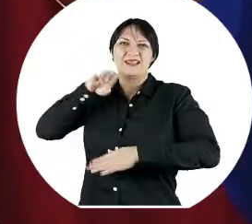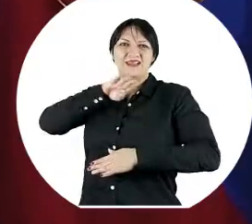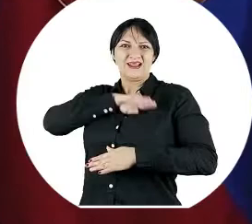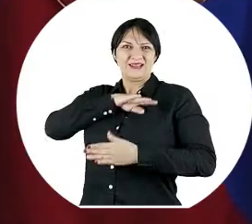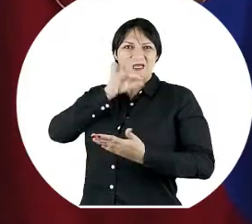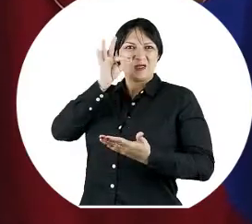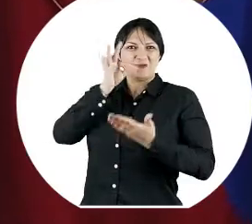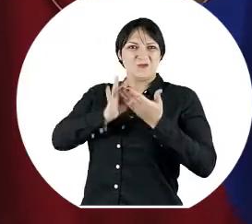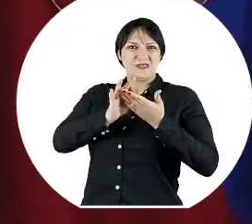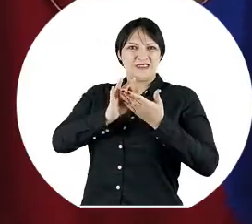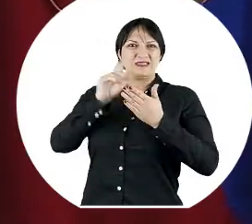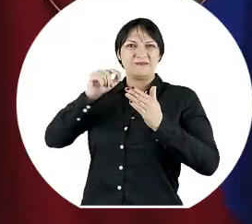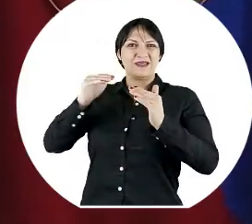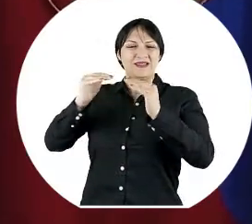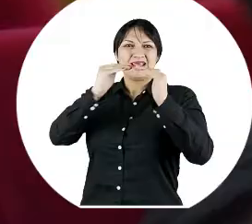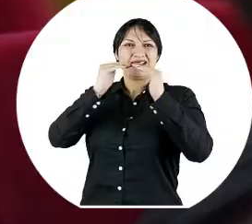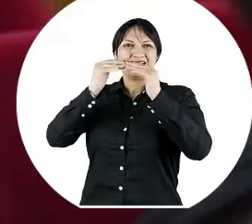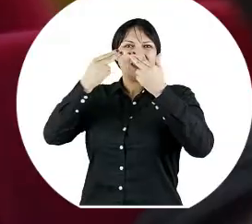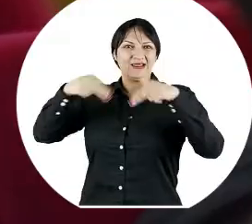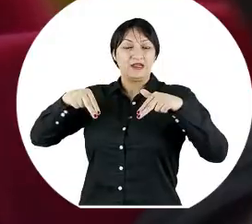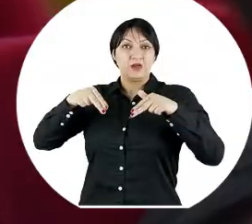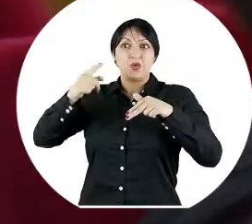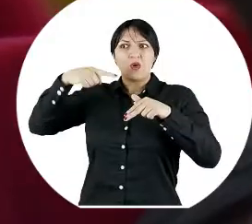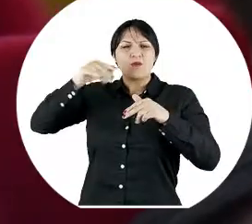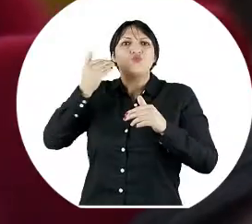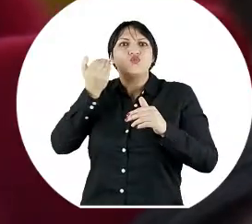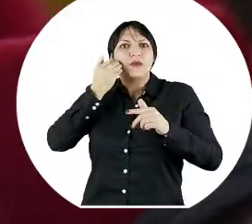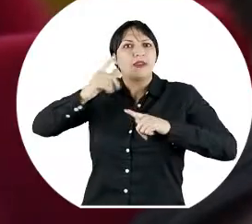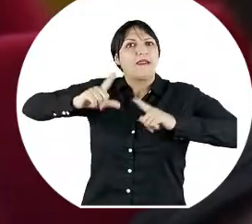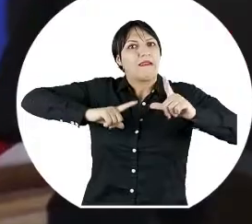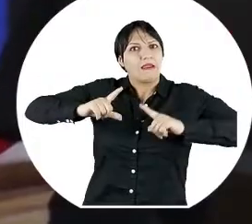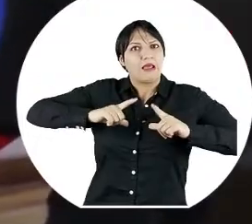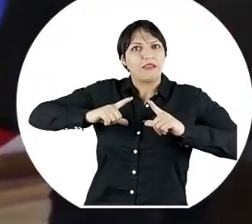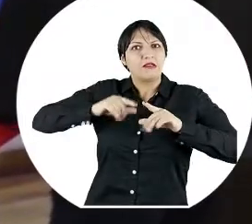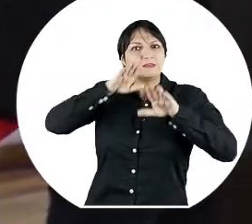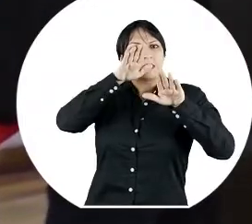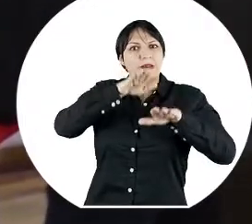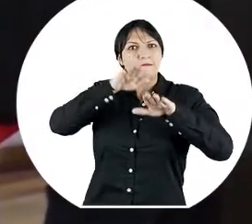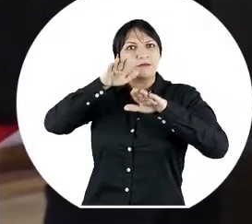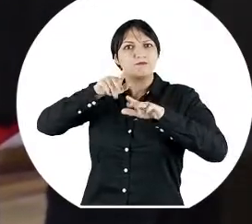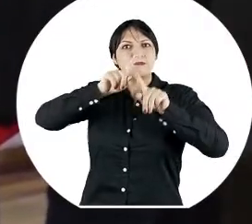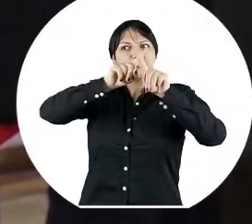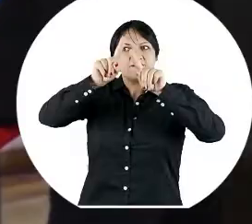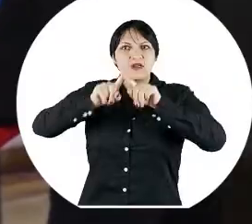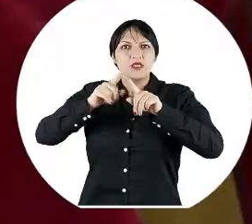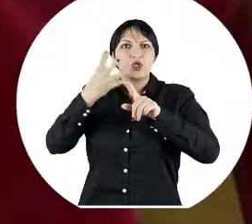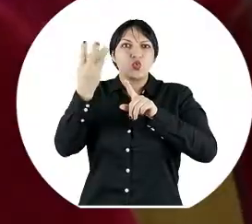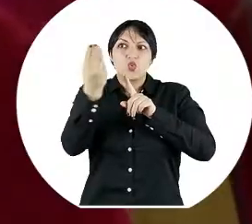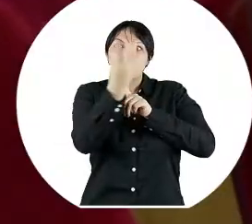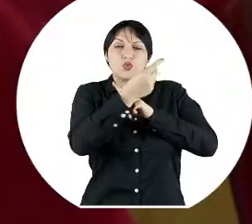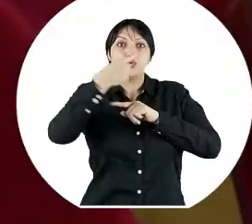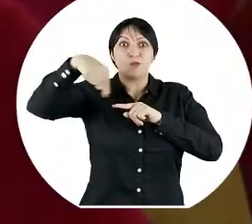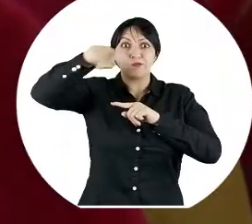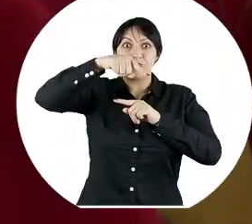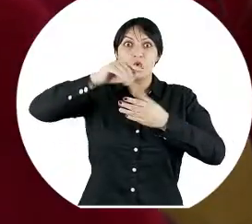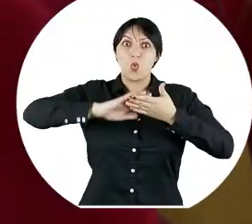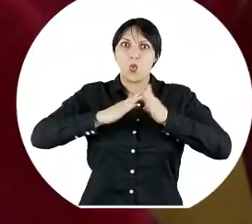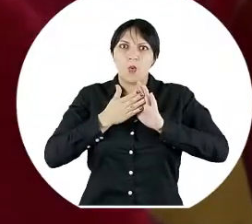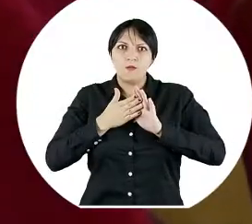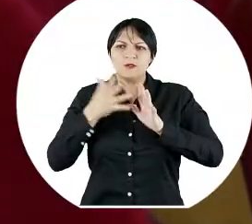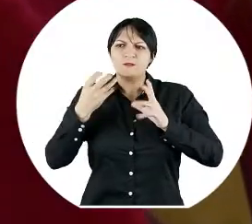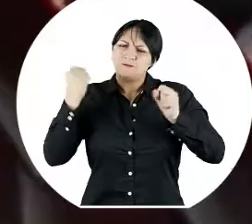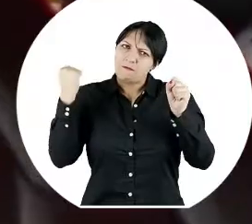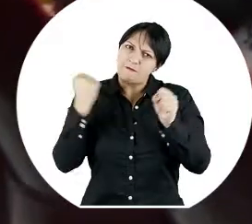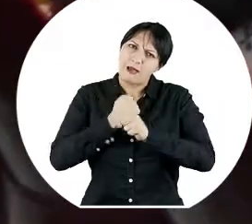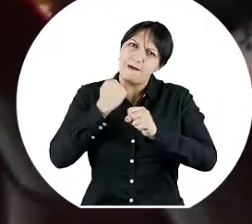hoy destacamos la importancia de estas mujeres que representan diferentes sectores de la comunidad y que están dispuestas a seguir trabajando